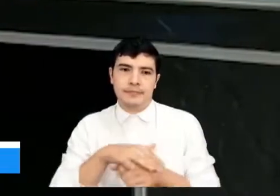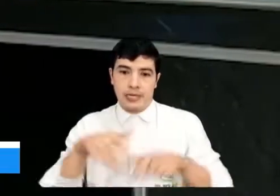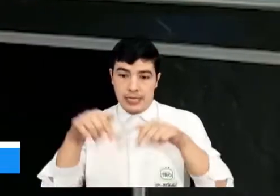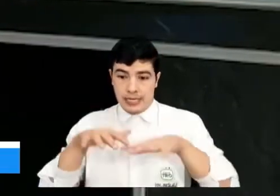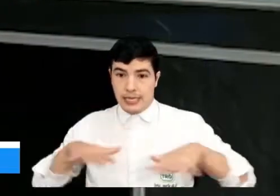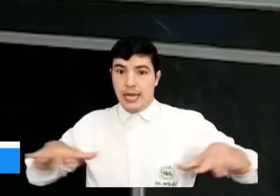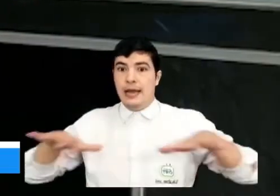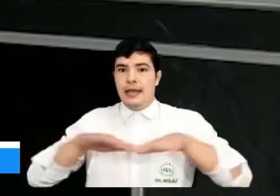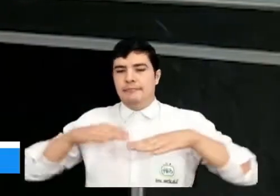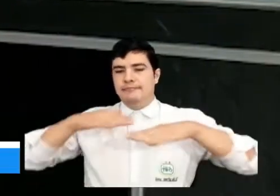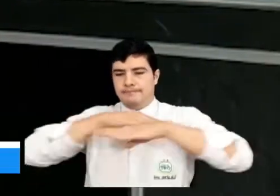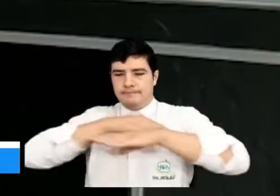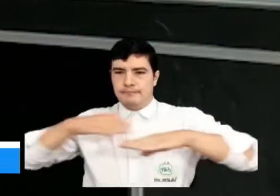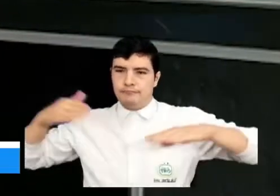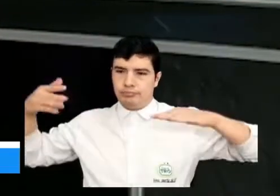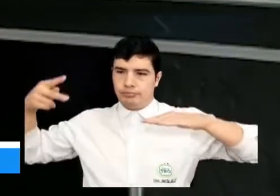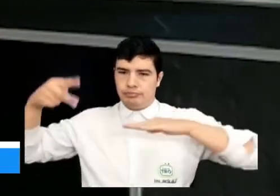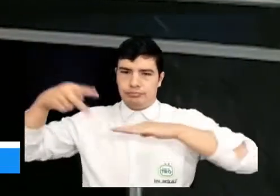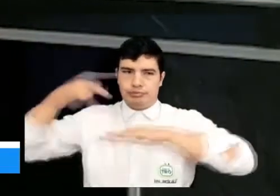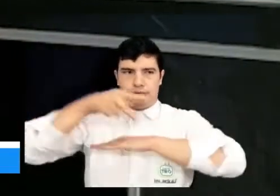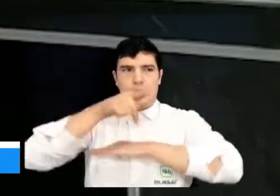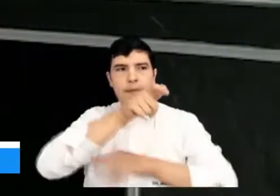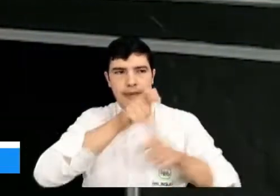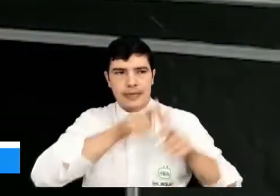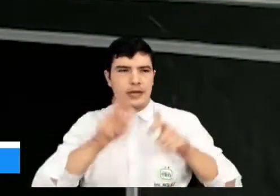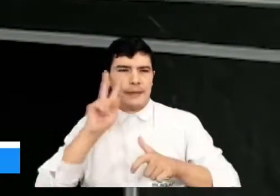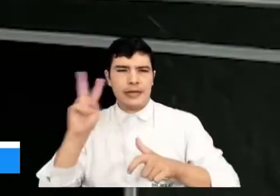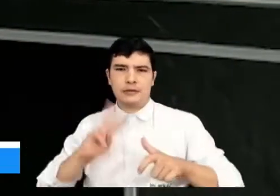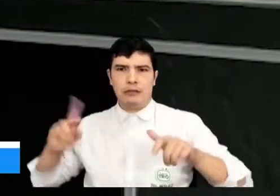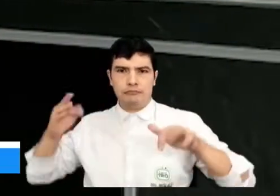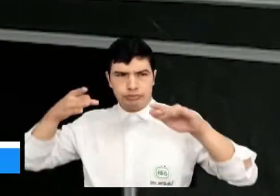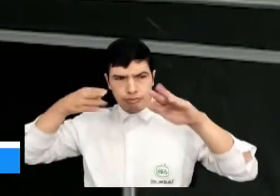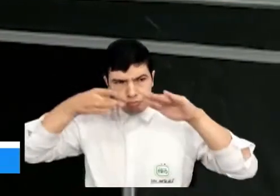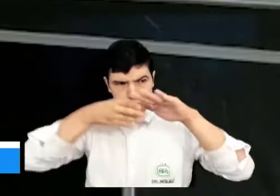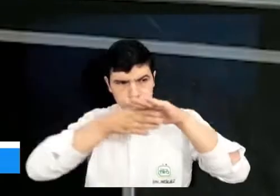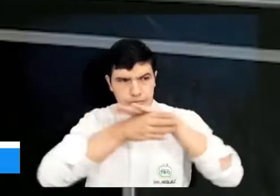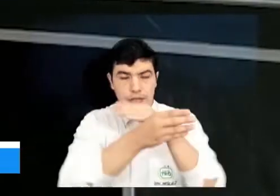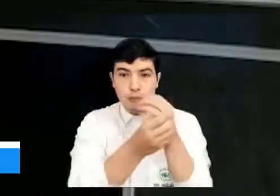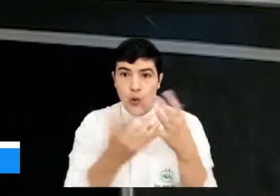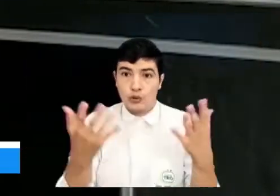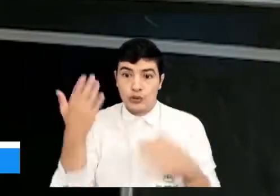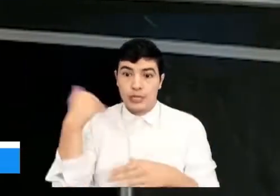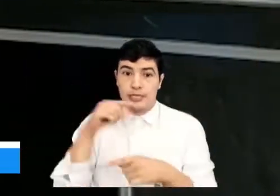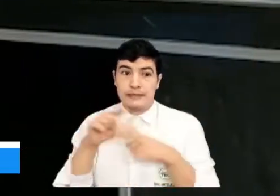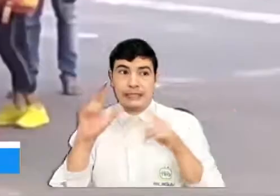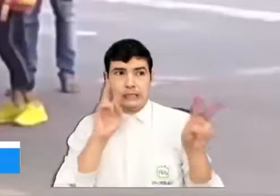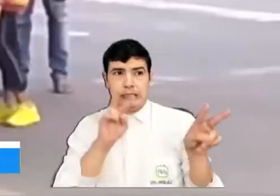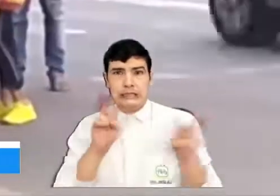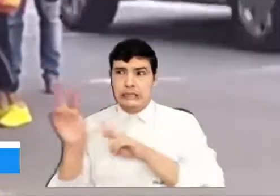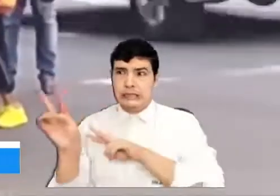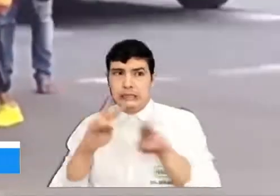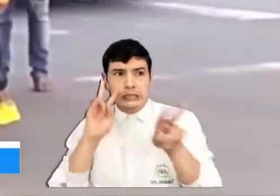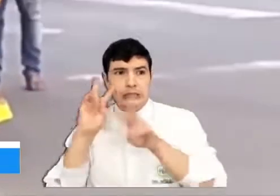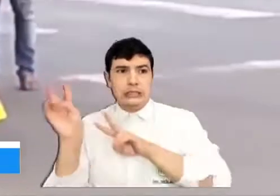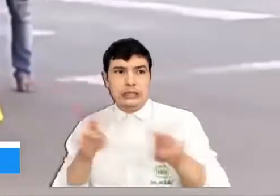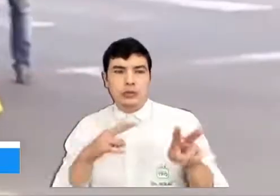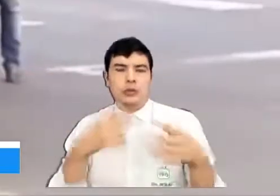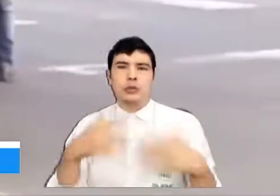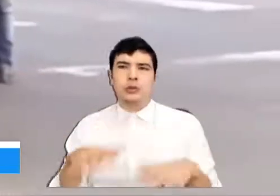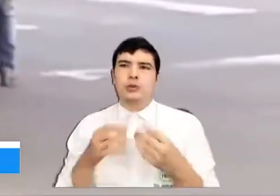pocos metros. Entonces estamos en una zona de verdad muy vulnerable, en una zona donde tenemos trochas, donde